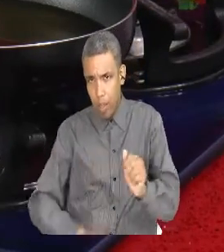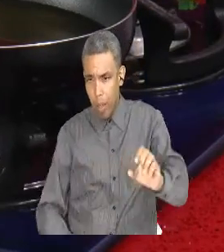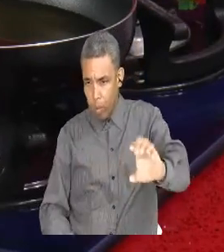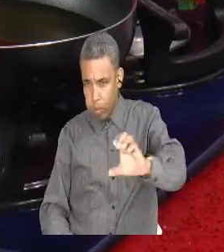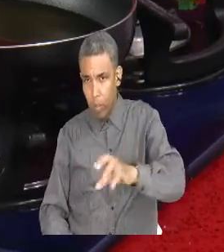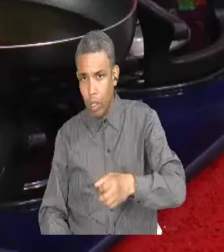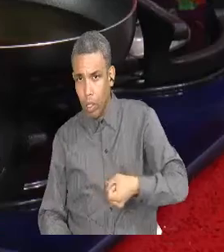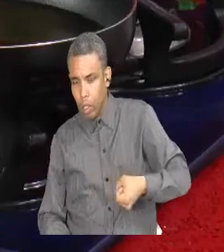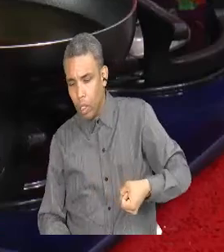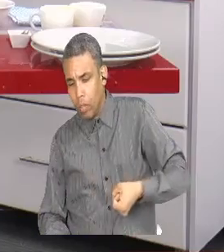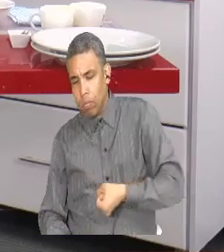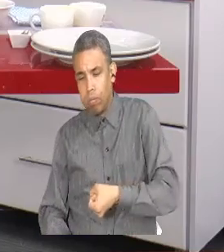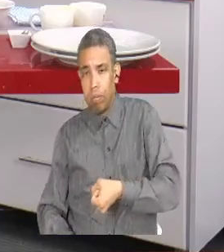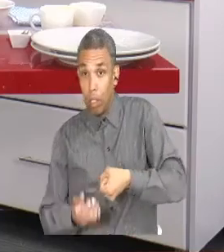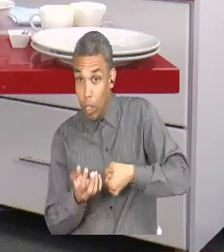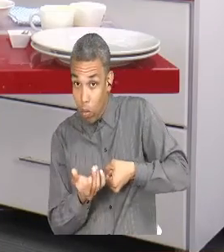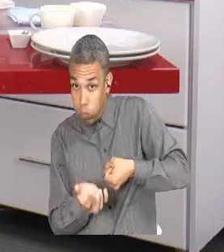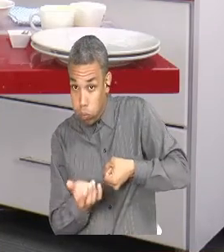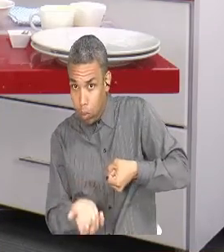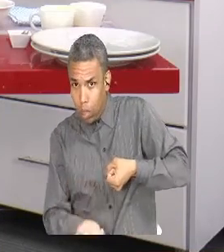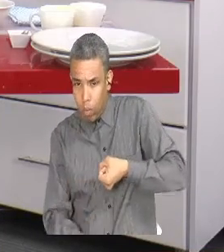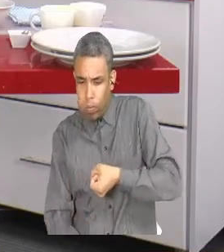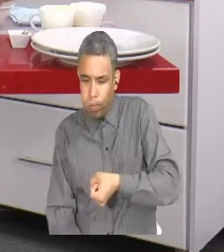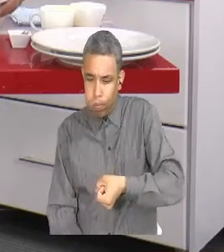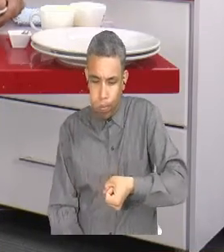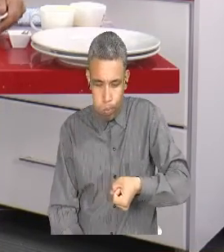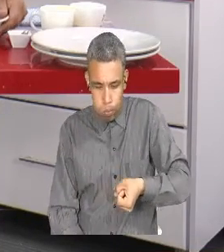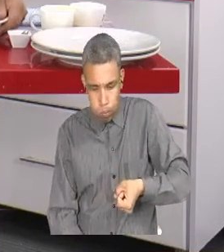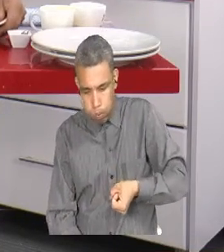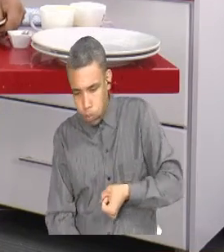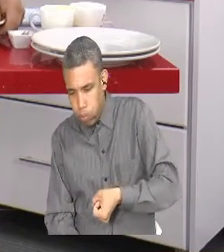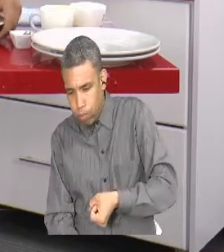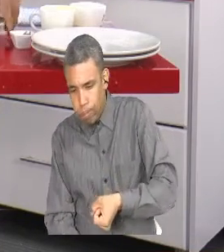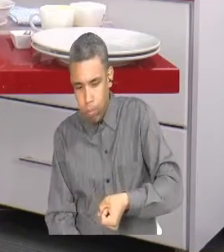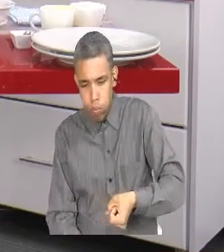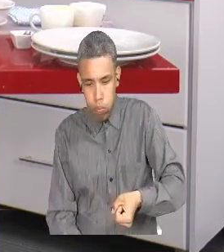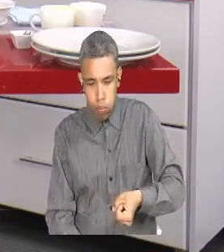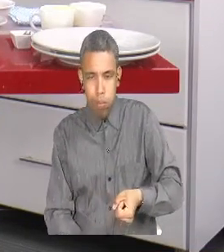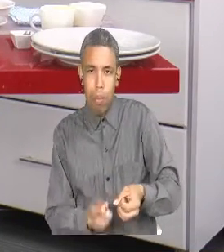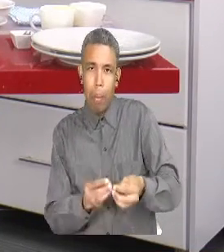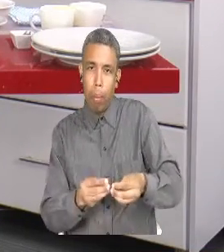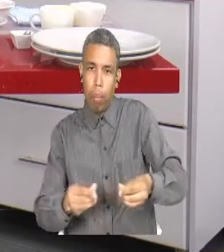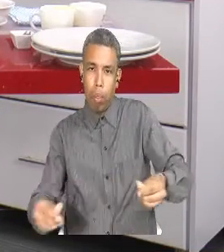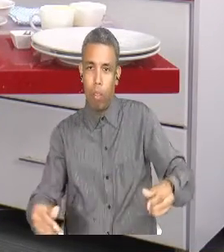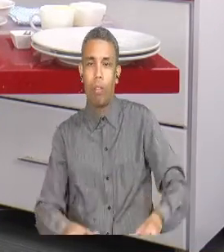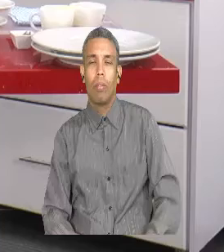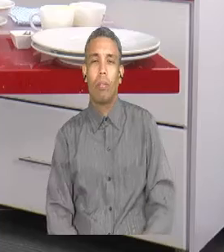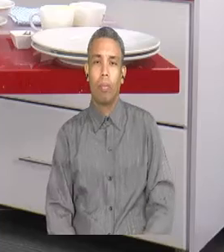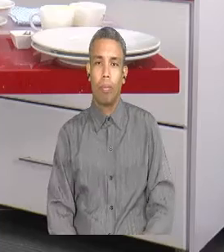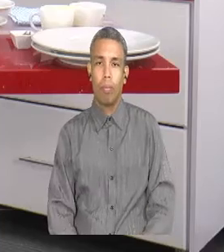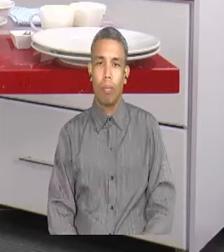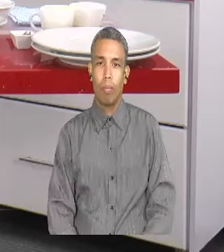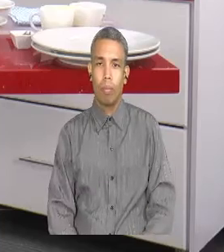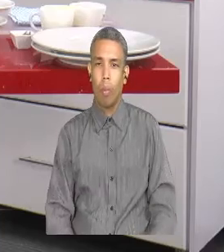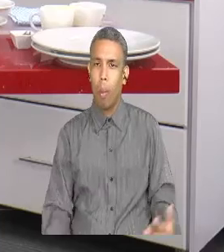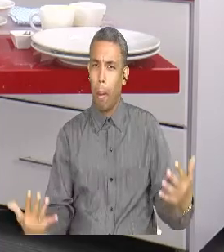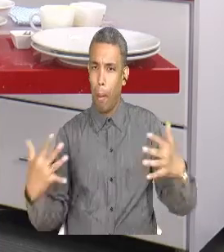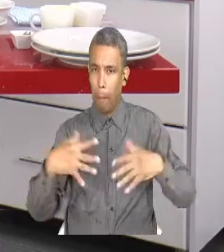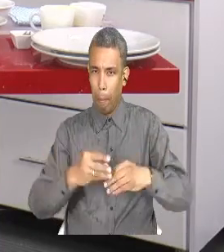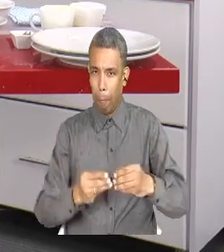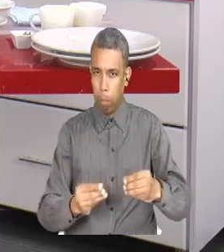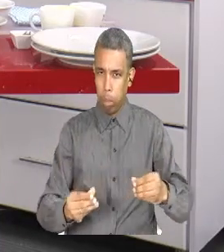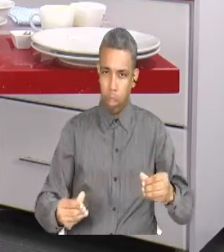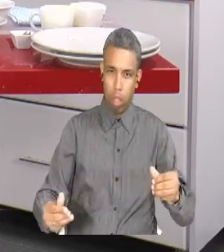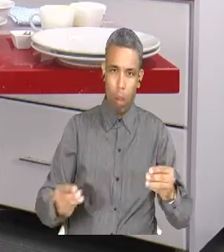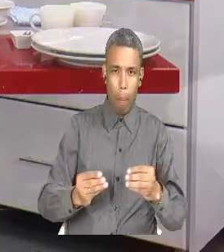es el zumito, zumo, ¿no? El zumo de naranja. Esto va a quedar muy delicioso. Pues esto queda espesito,